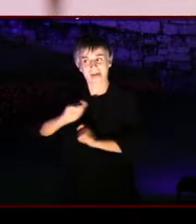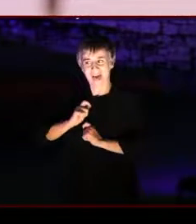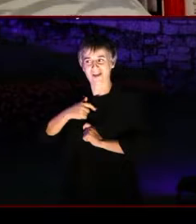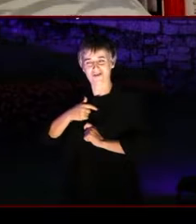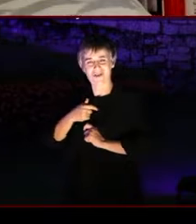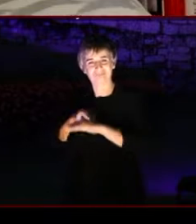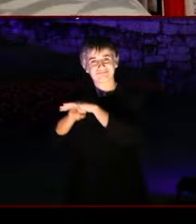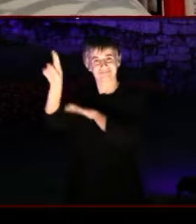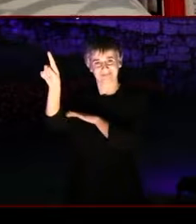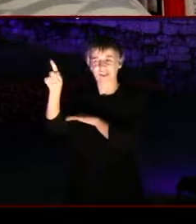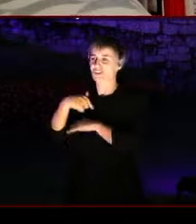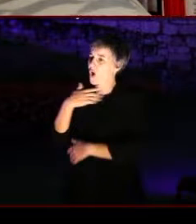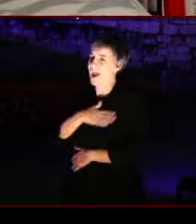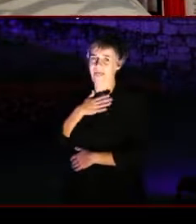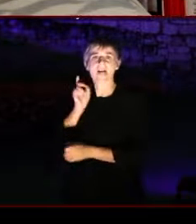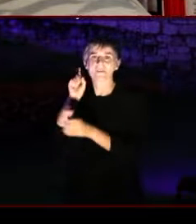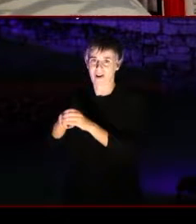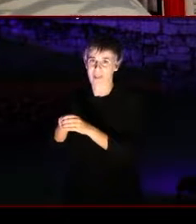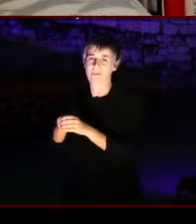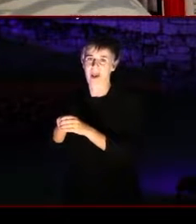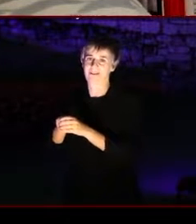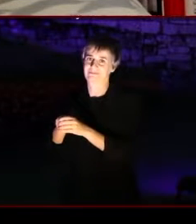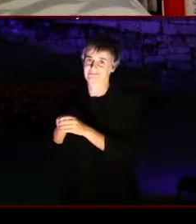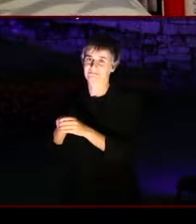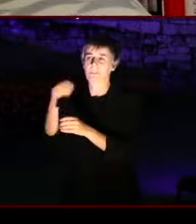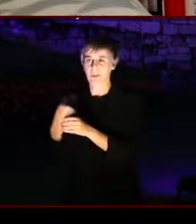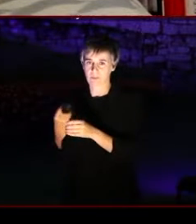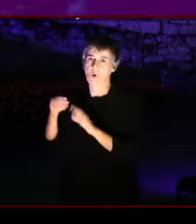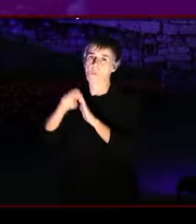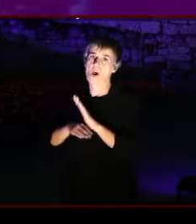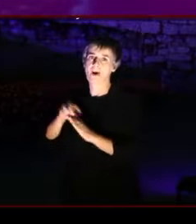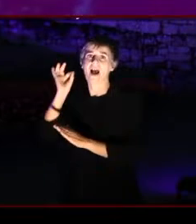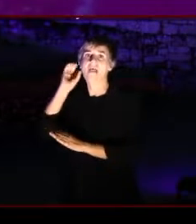estou encantada de estar aí, de formar parte de Descubrias.